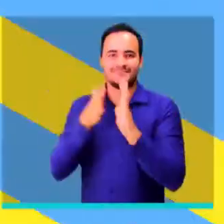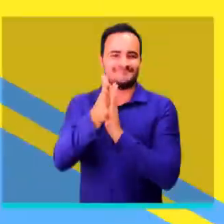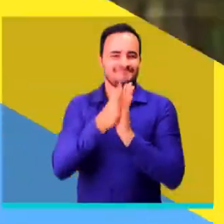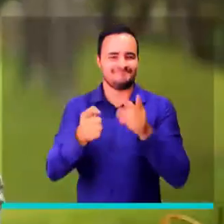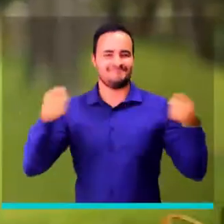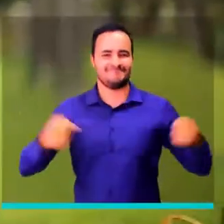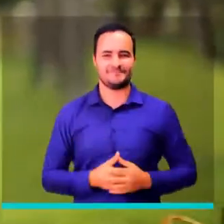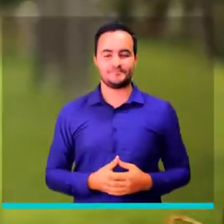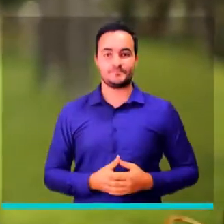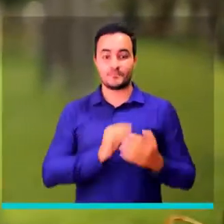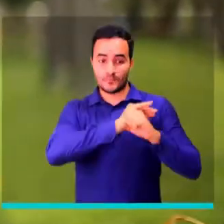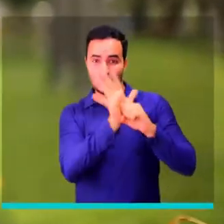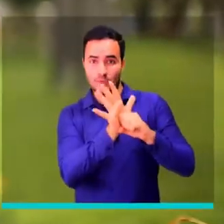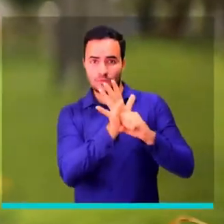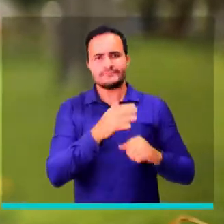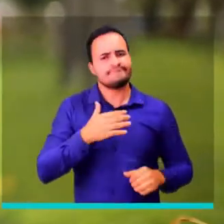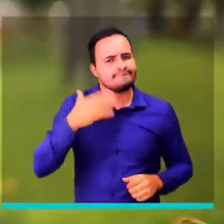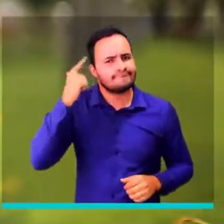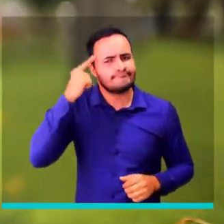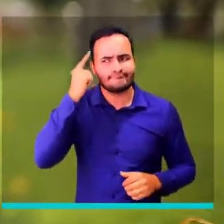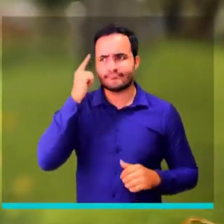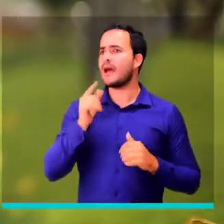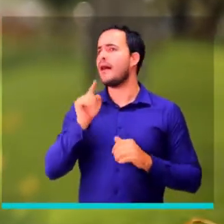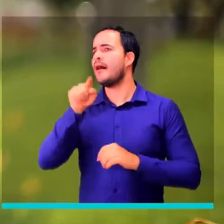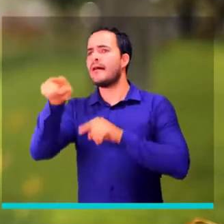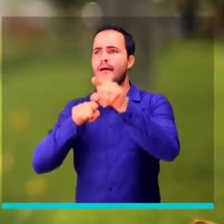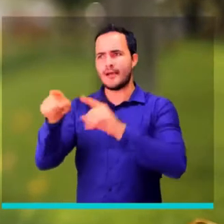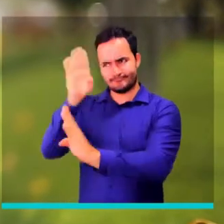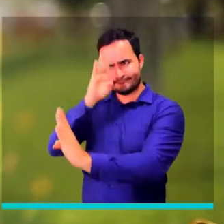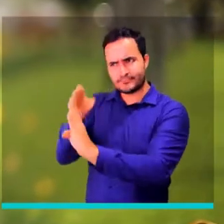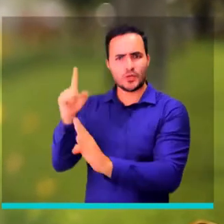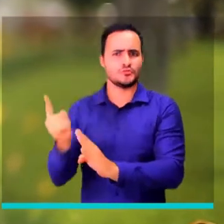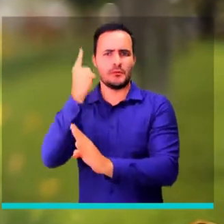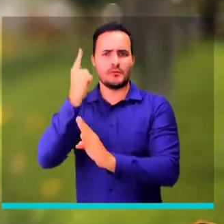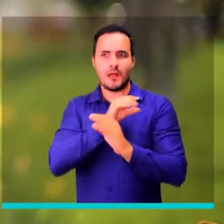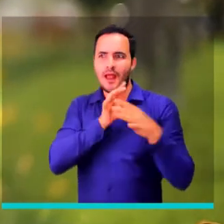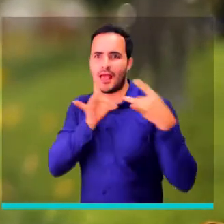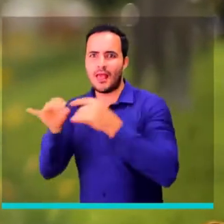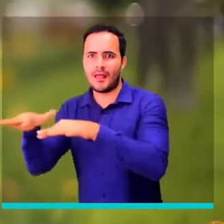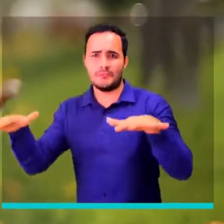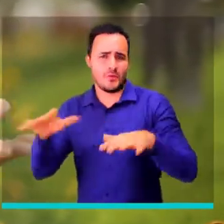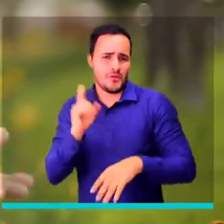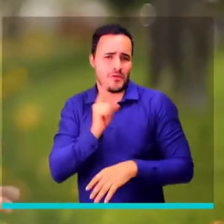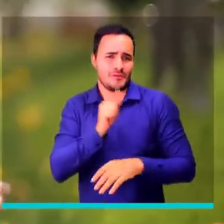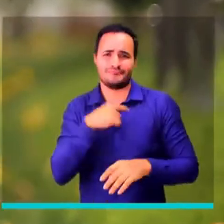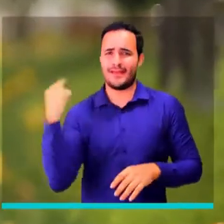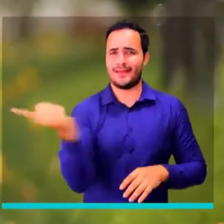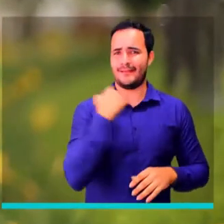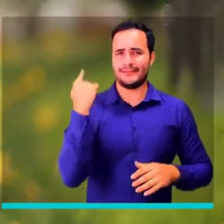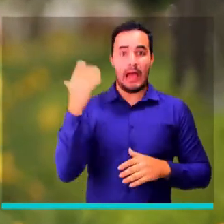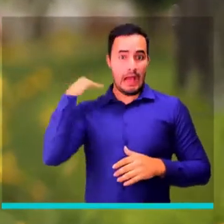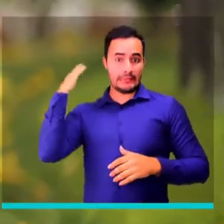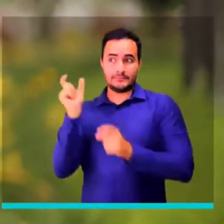Medellín futura. La COVID-19 cada vez discrimina menos a qué población contagiar. Al principio los adultos mayores eran los de alto